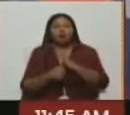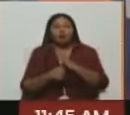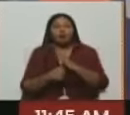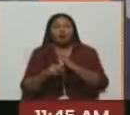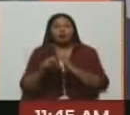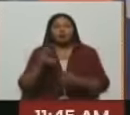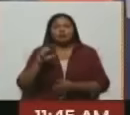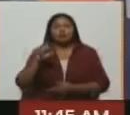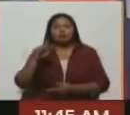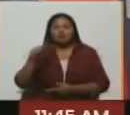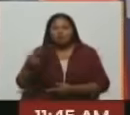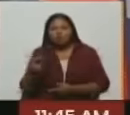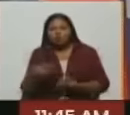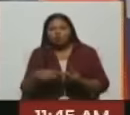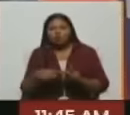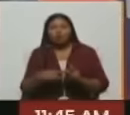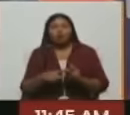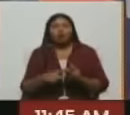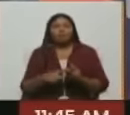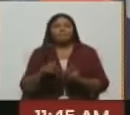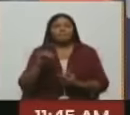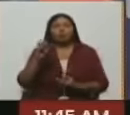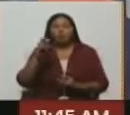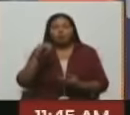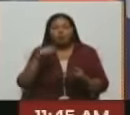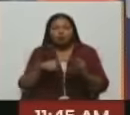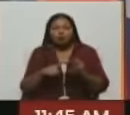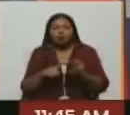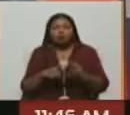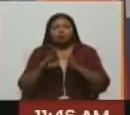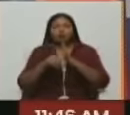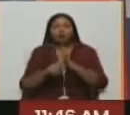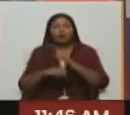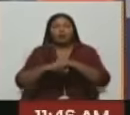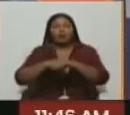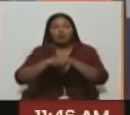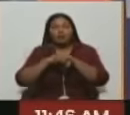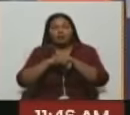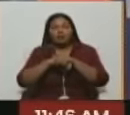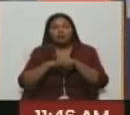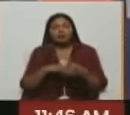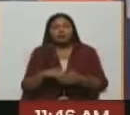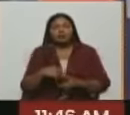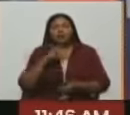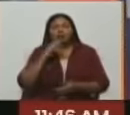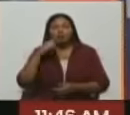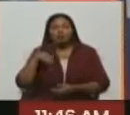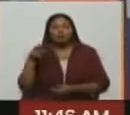oro de Venezuela en Inglaterra, 3.000 millones de dólares